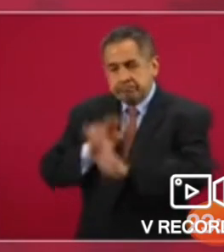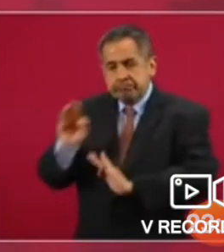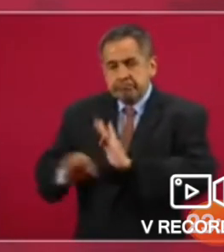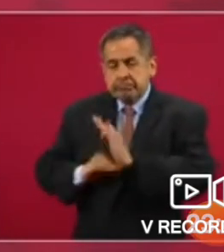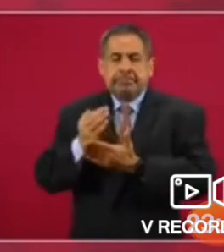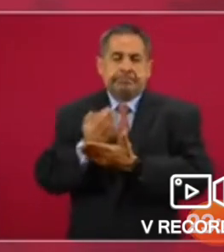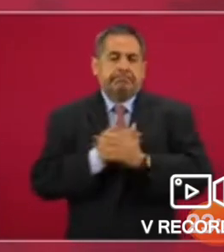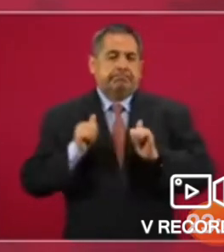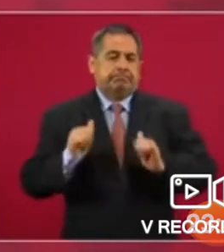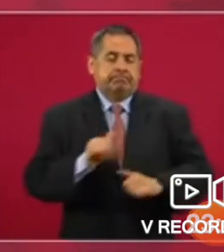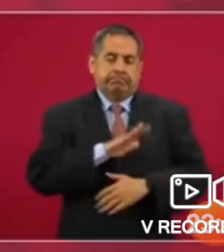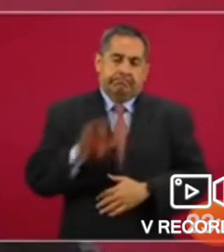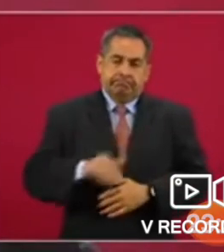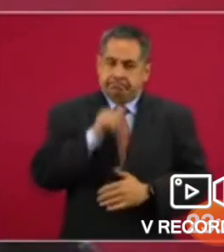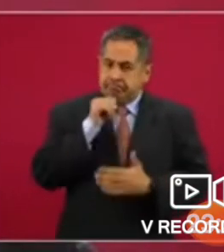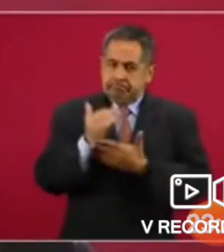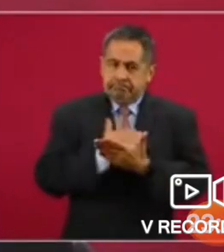de morir.